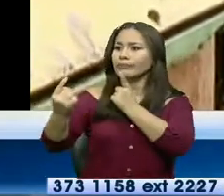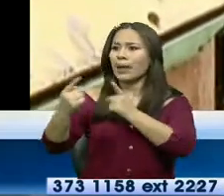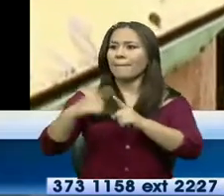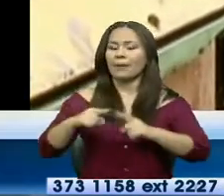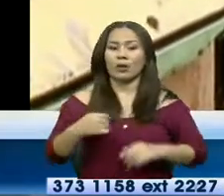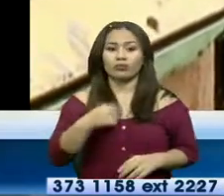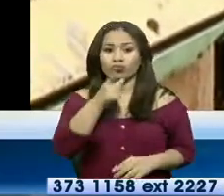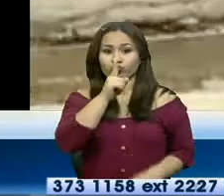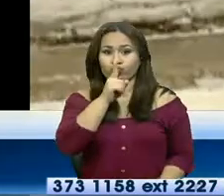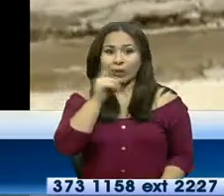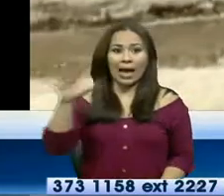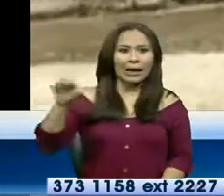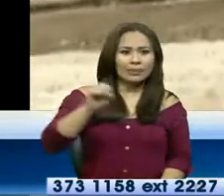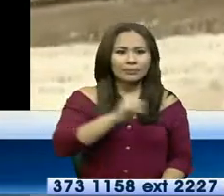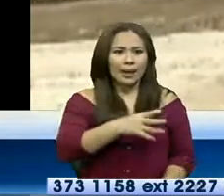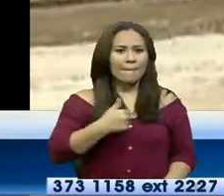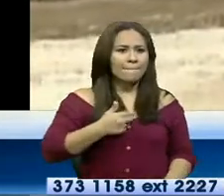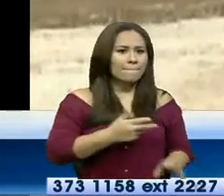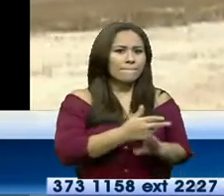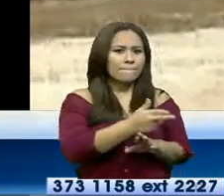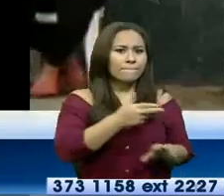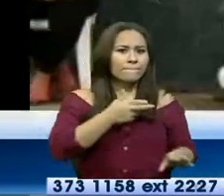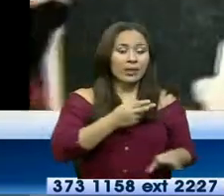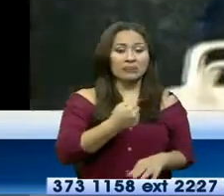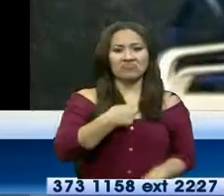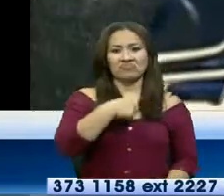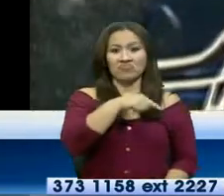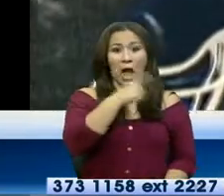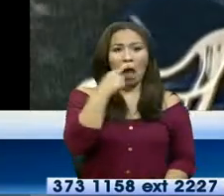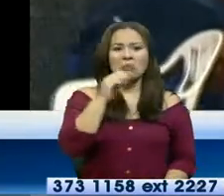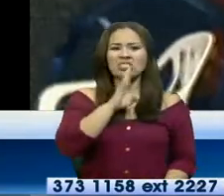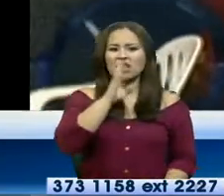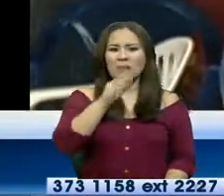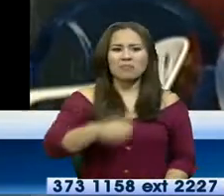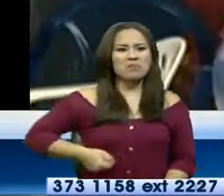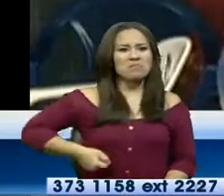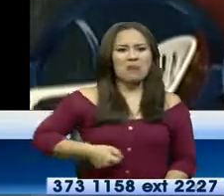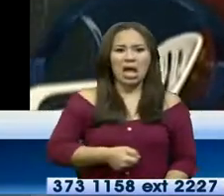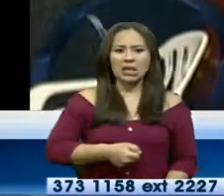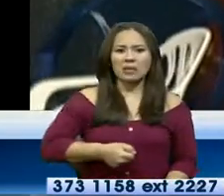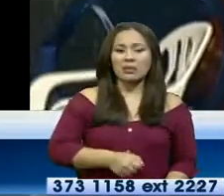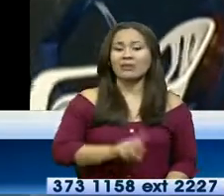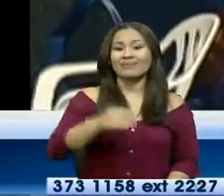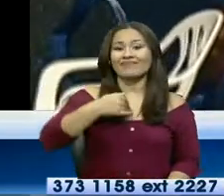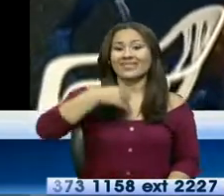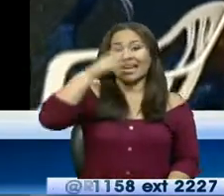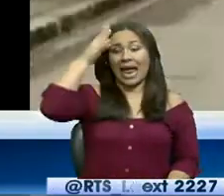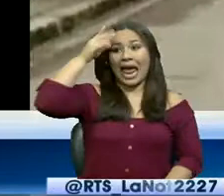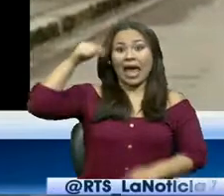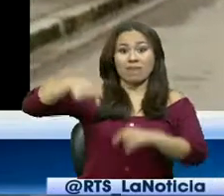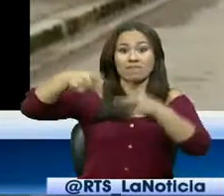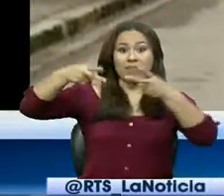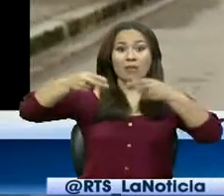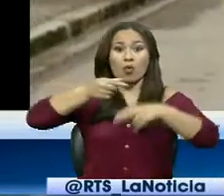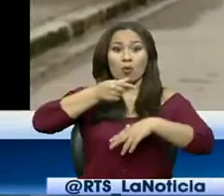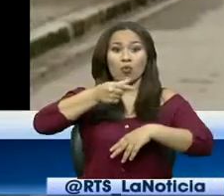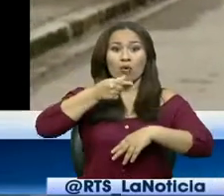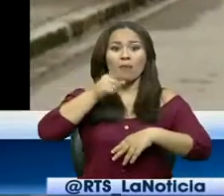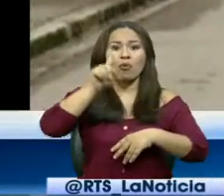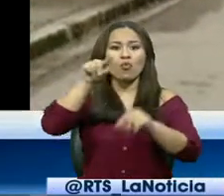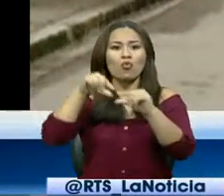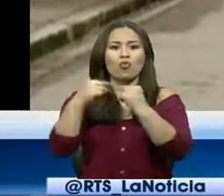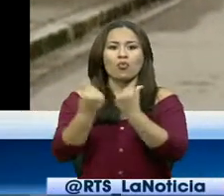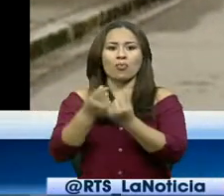cogerlo y engañarlo. Y no es el primer muerto que tiene. En el barrio muchos aseguran que existe una organización dedicada a infundir